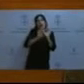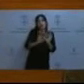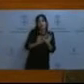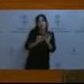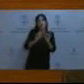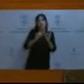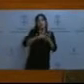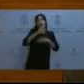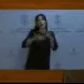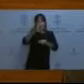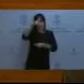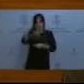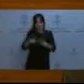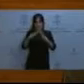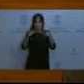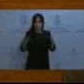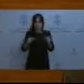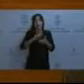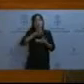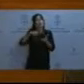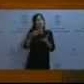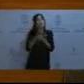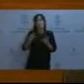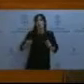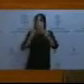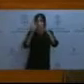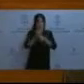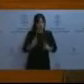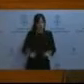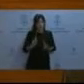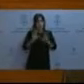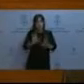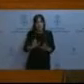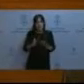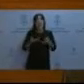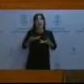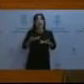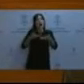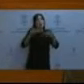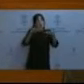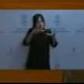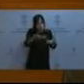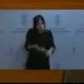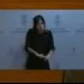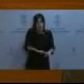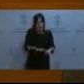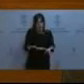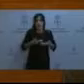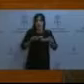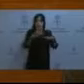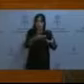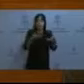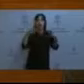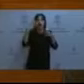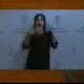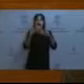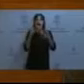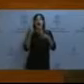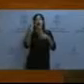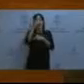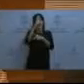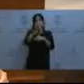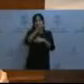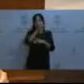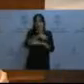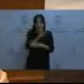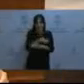no sería la solución definitiva, ni muchísimo menos, pero que supondría un desahogo para muchas ganaderías asturianas de leche. Una medida que en Asturias,